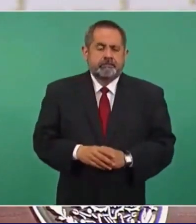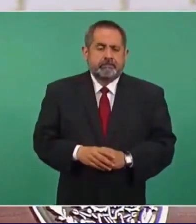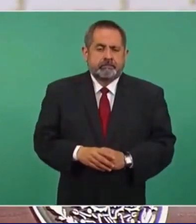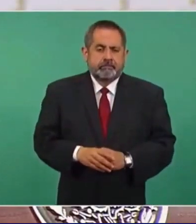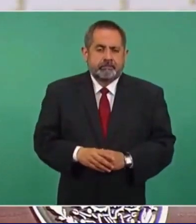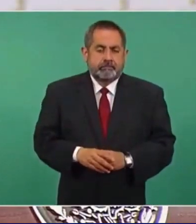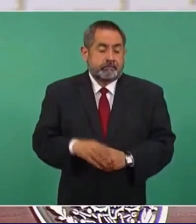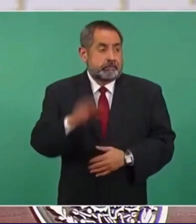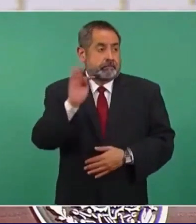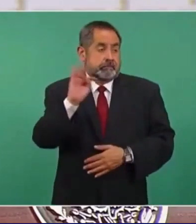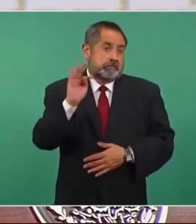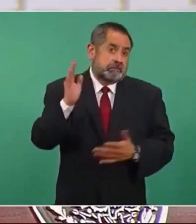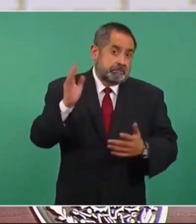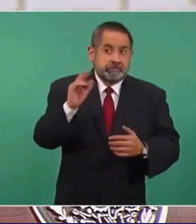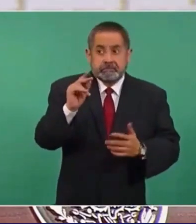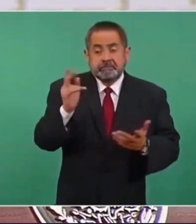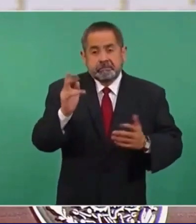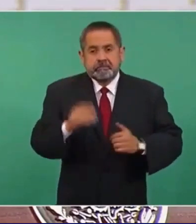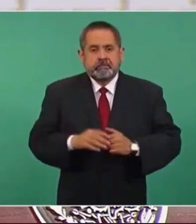a lo mejor